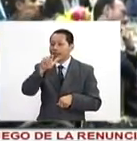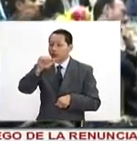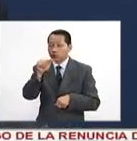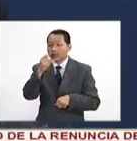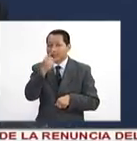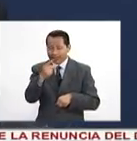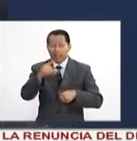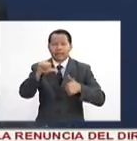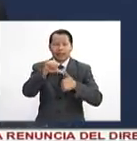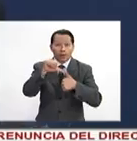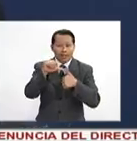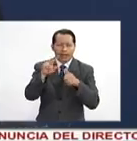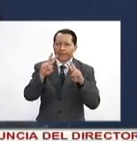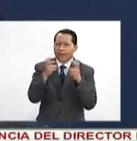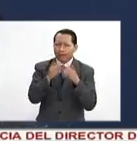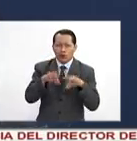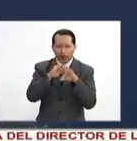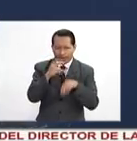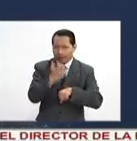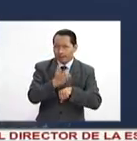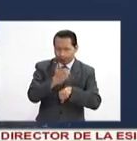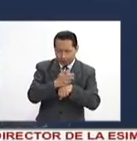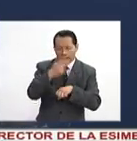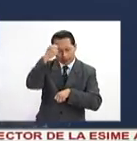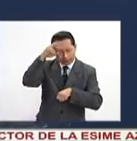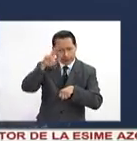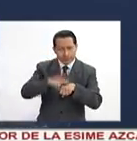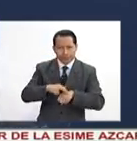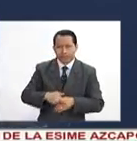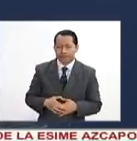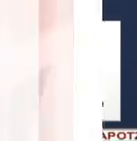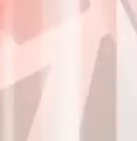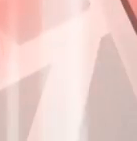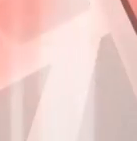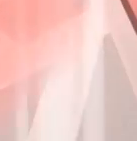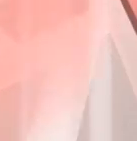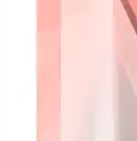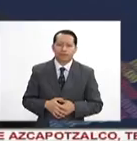temas prioritarios para la política extranjera de Estados Unidos.